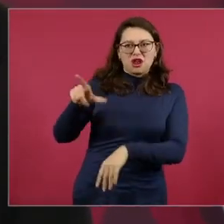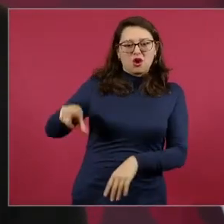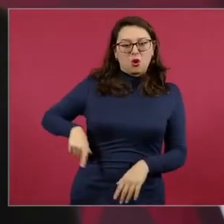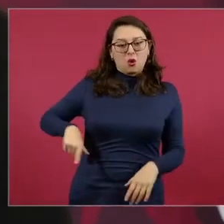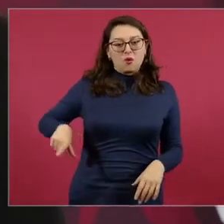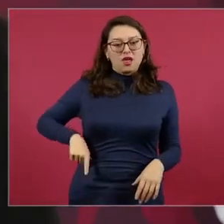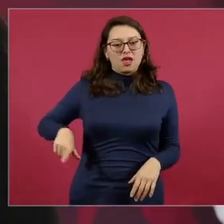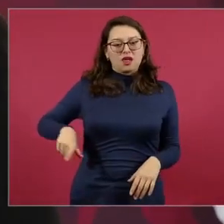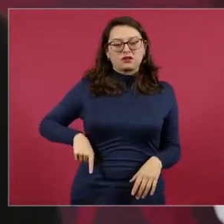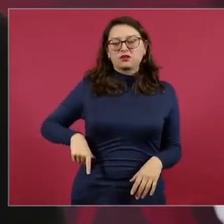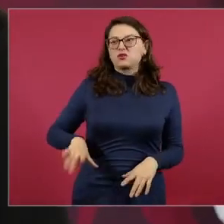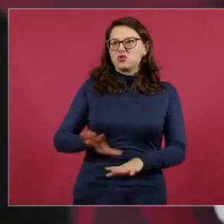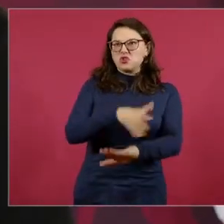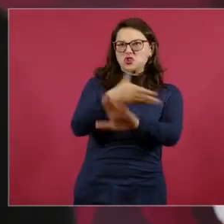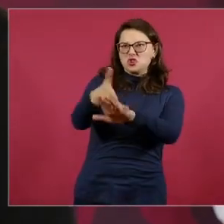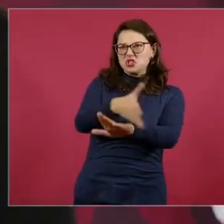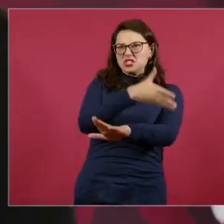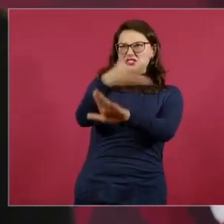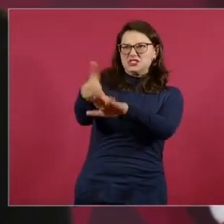y obtiene contratos